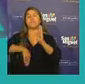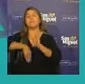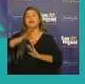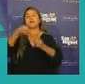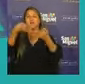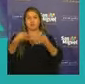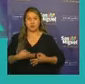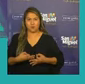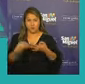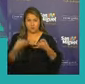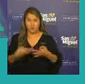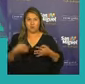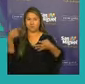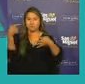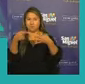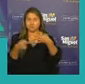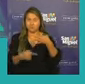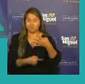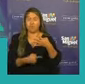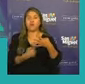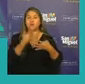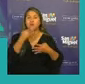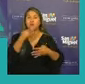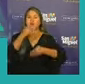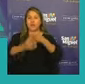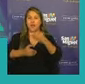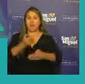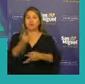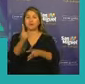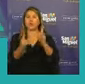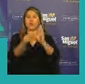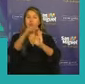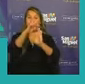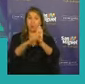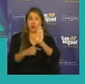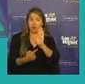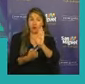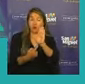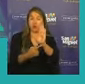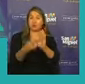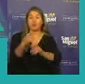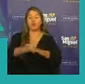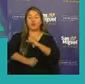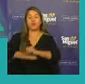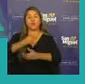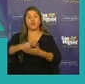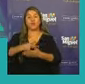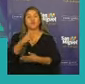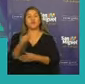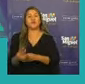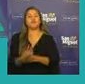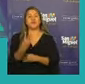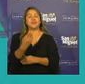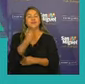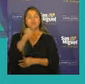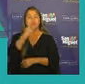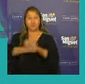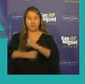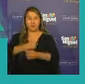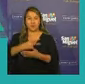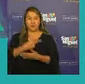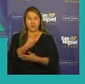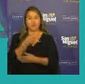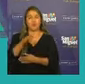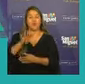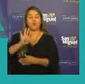vamos a mostrarles algunos avances y algunos proyectos que tenemos en carpeta, tanto del 2023 como del 2024,